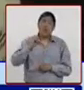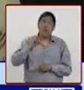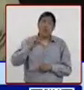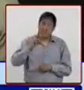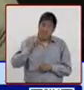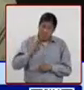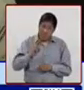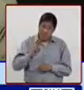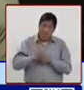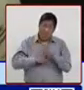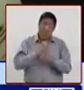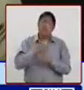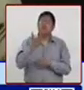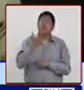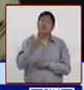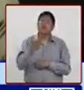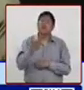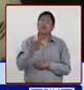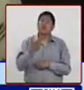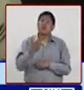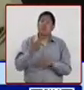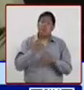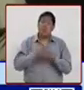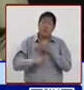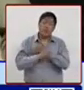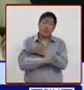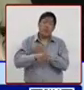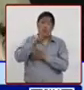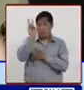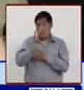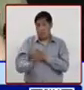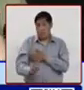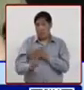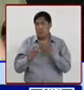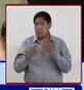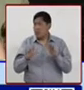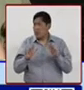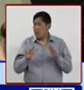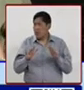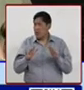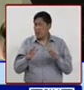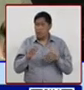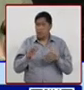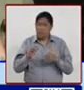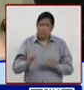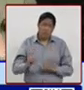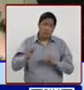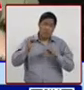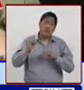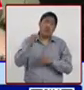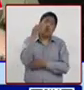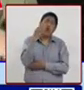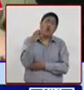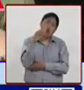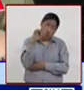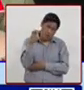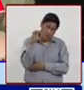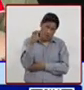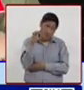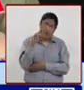de 21 años de edad. Es el nacido en Venezuela, pero criado y formado en Colombia. Él es,